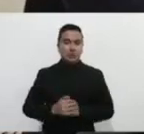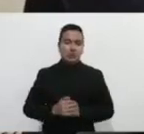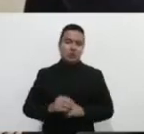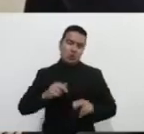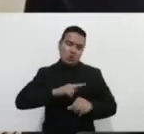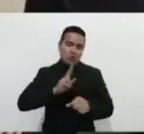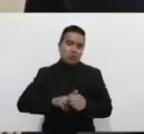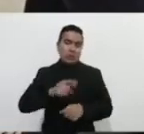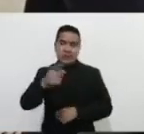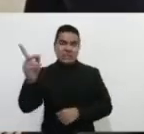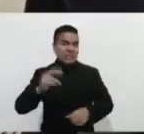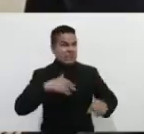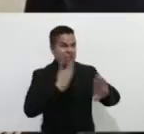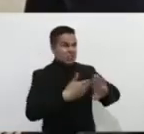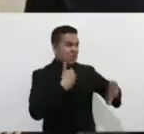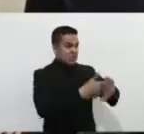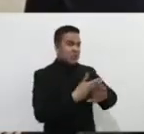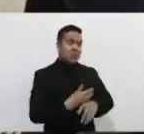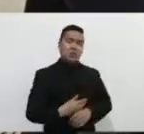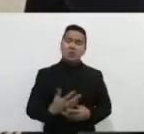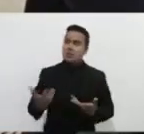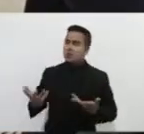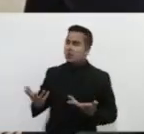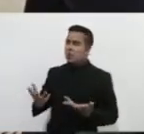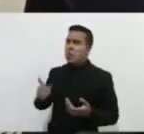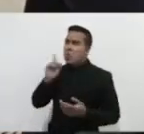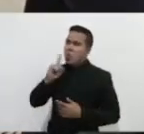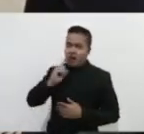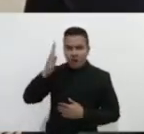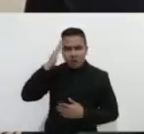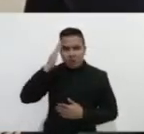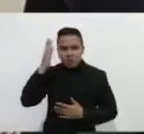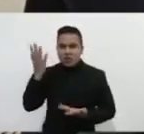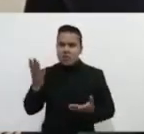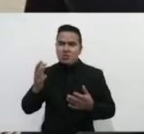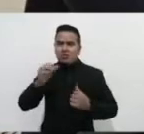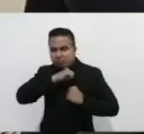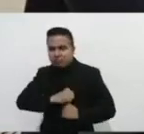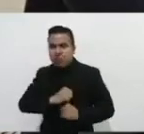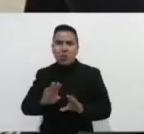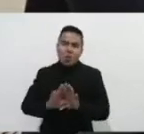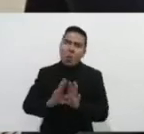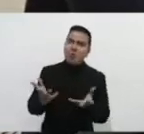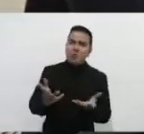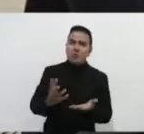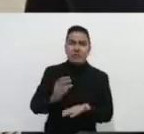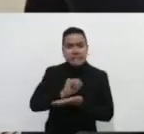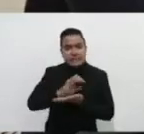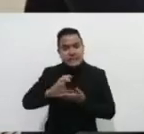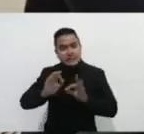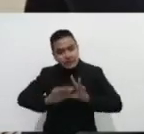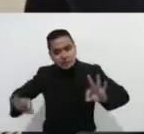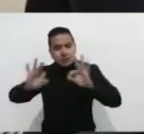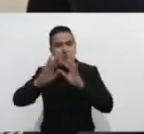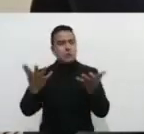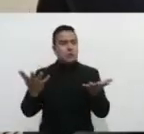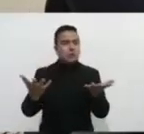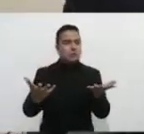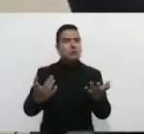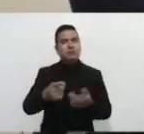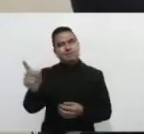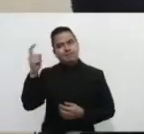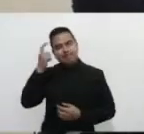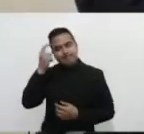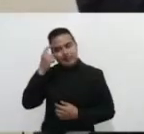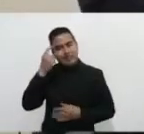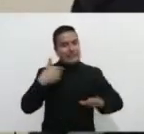De la gente que tenías que estar tratando de decir, bueno, como una mujer es la presidenta de este órgano tan importante, ¿no?